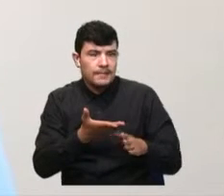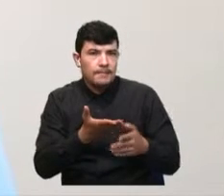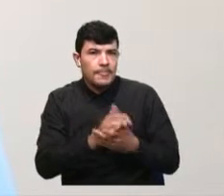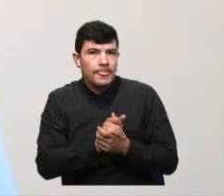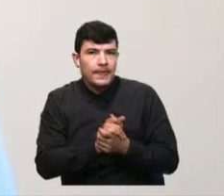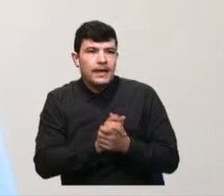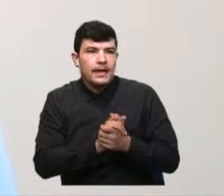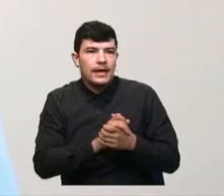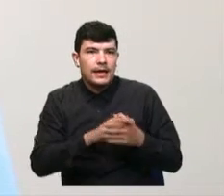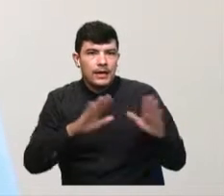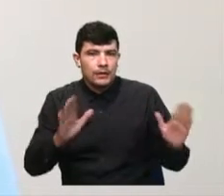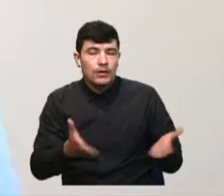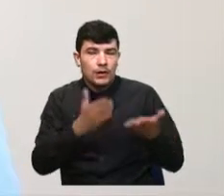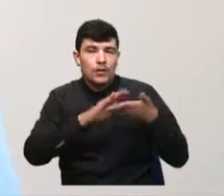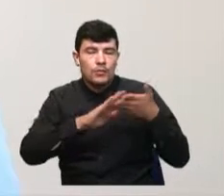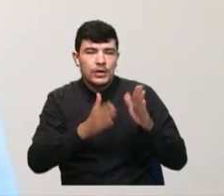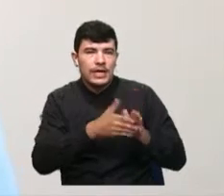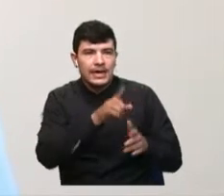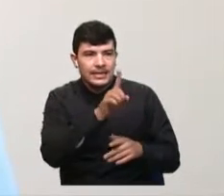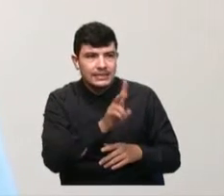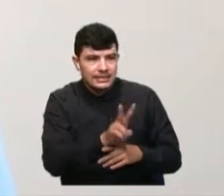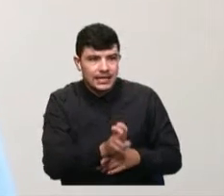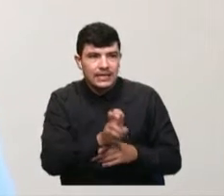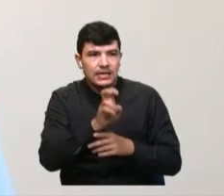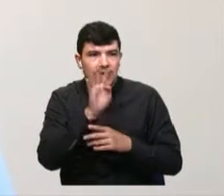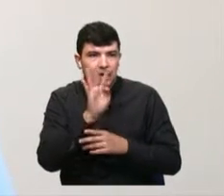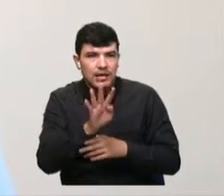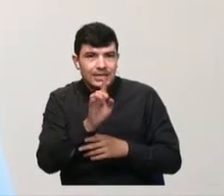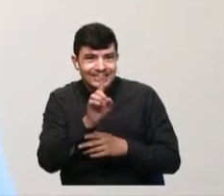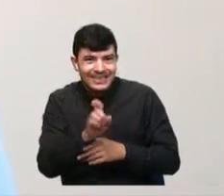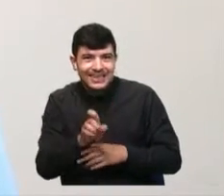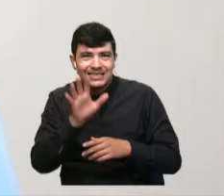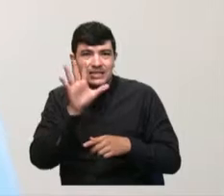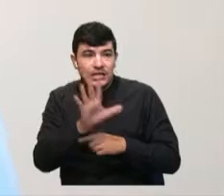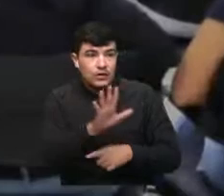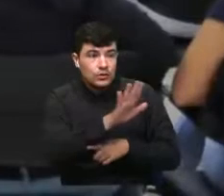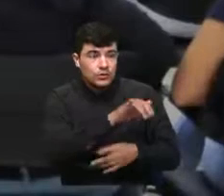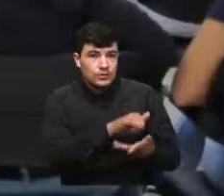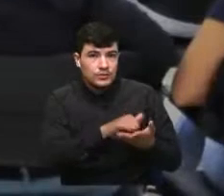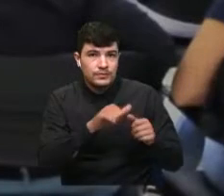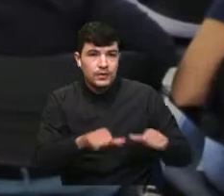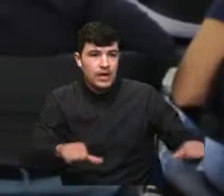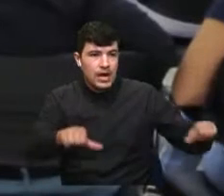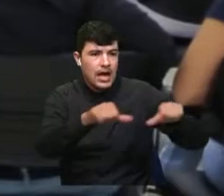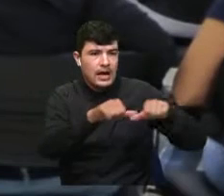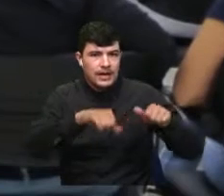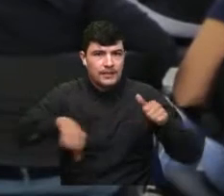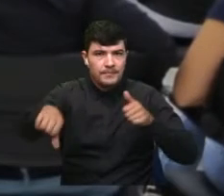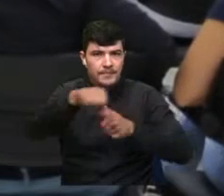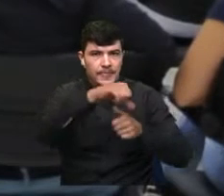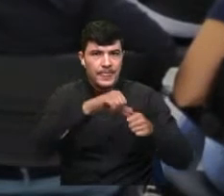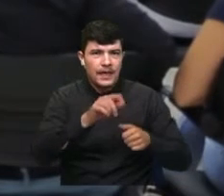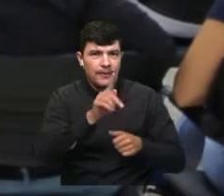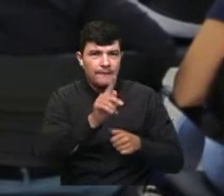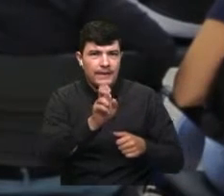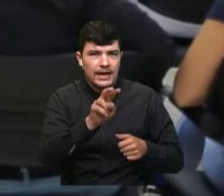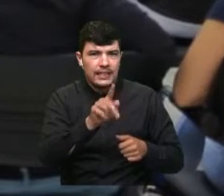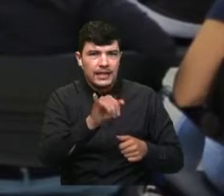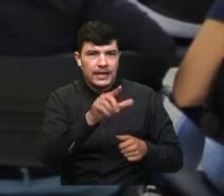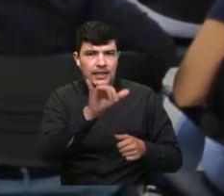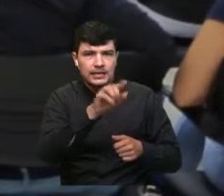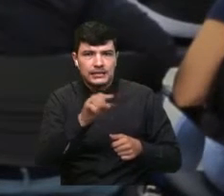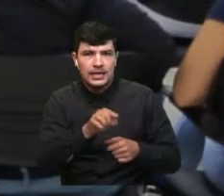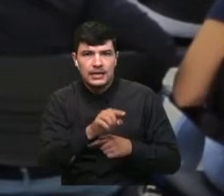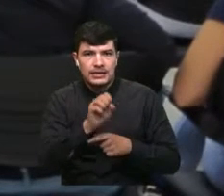5, y casi prácticamente llegar hasta el barrio, desde el sector de Romboy de Fertilizante hasta el barrio